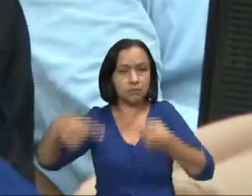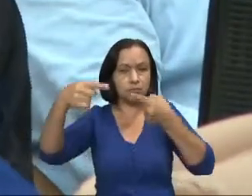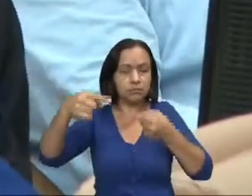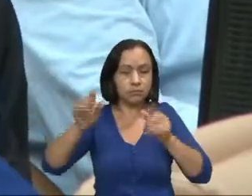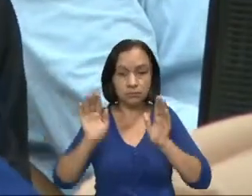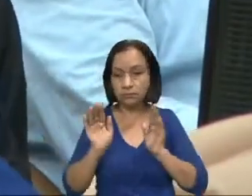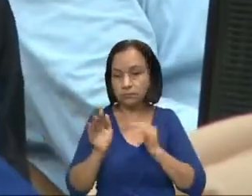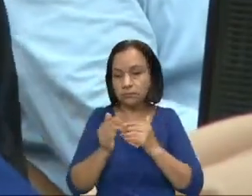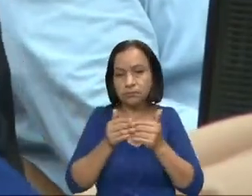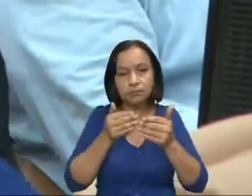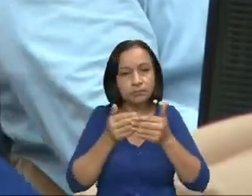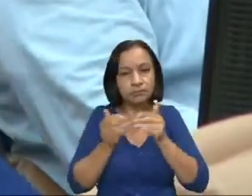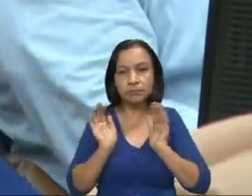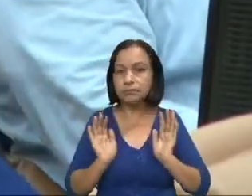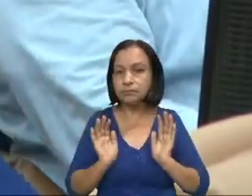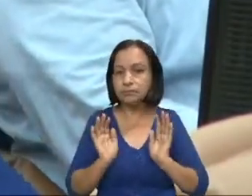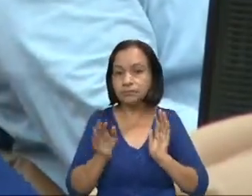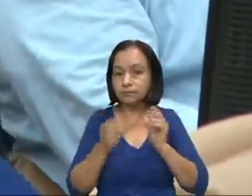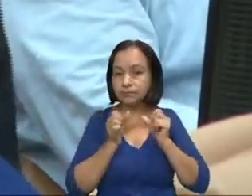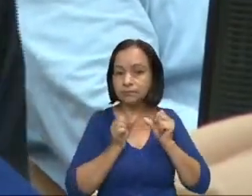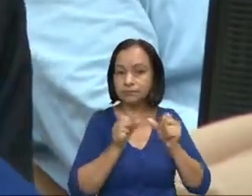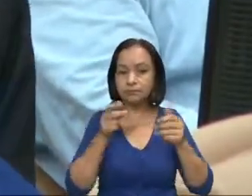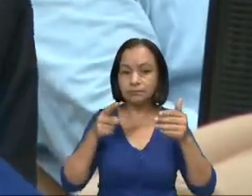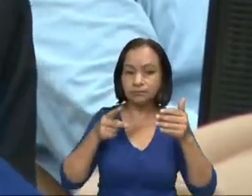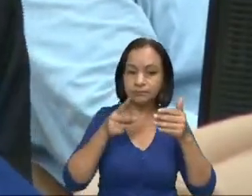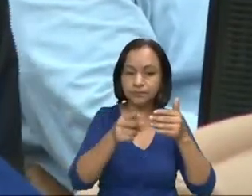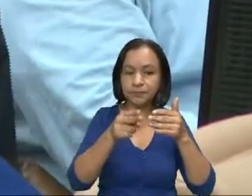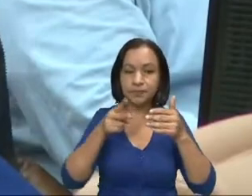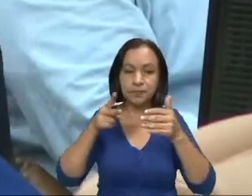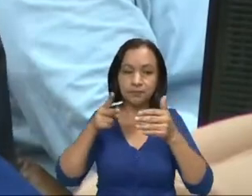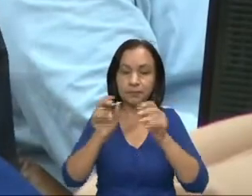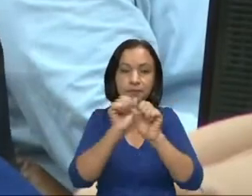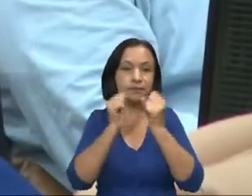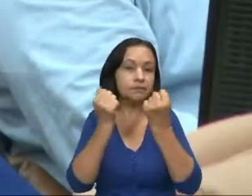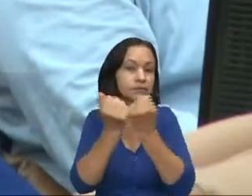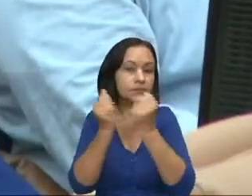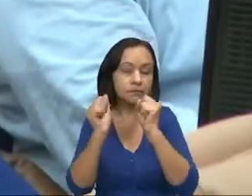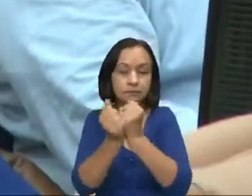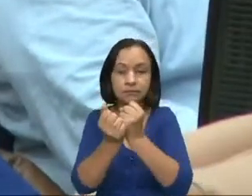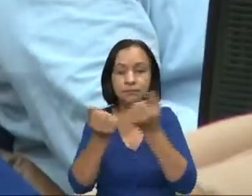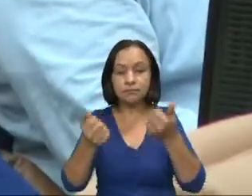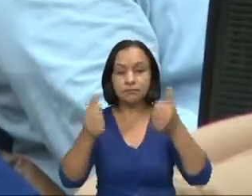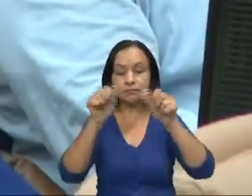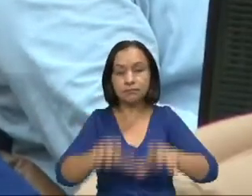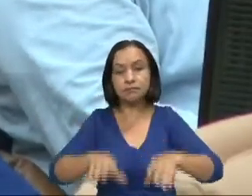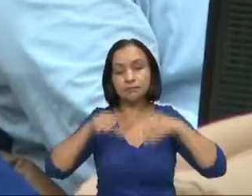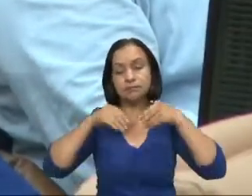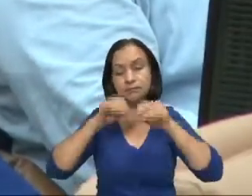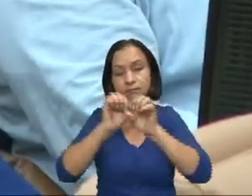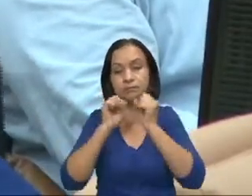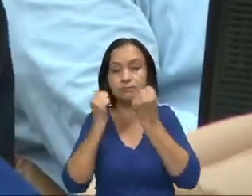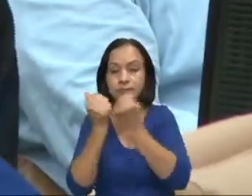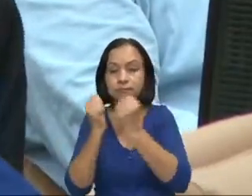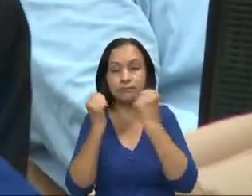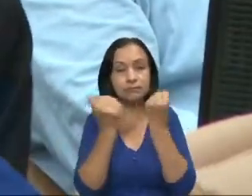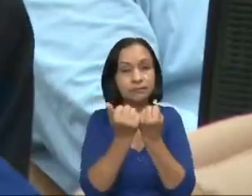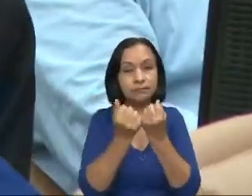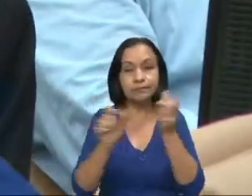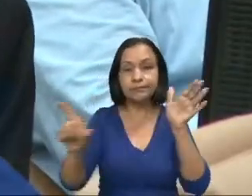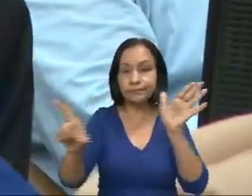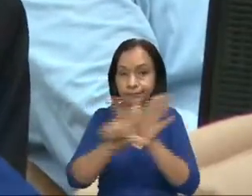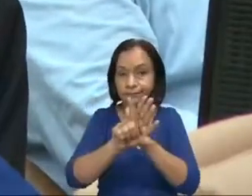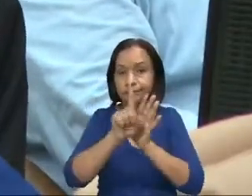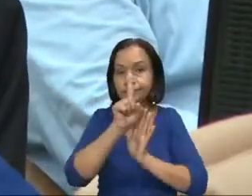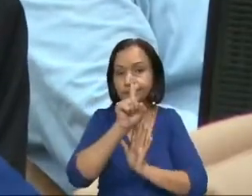nada. Igual vamos a seguir cancelando personería jurídica, vamos a seguir aprobando personería jurídica en base a la